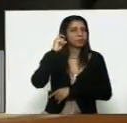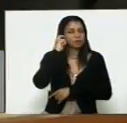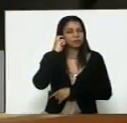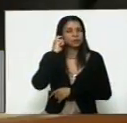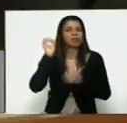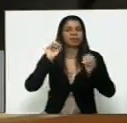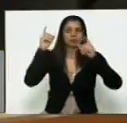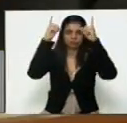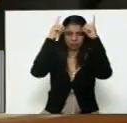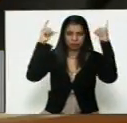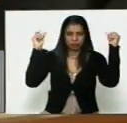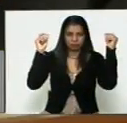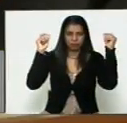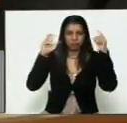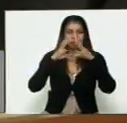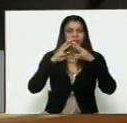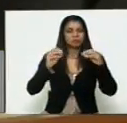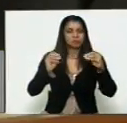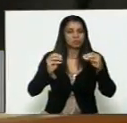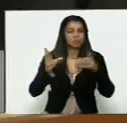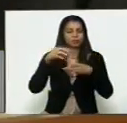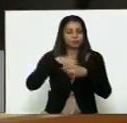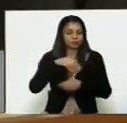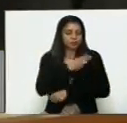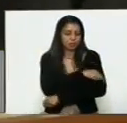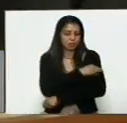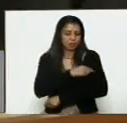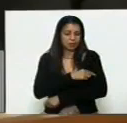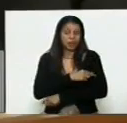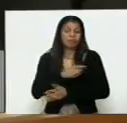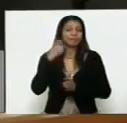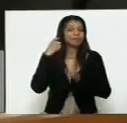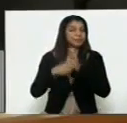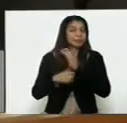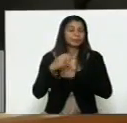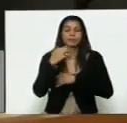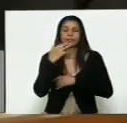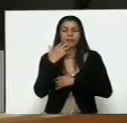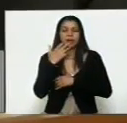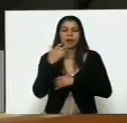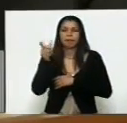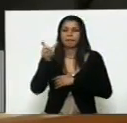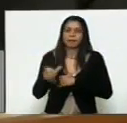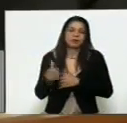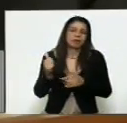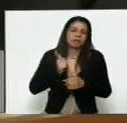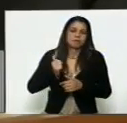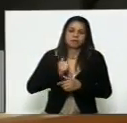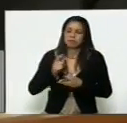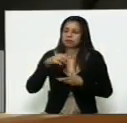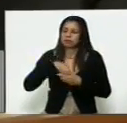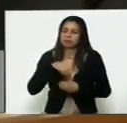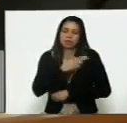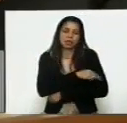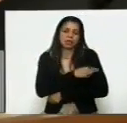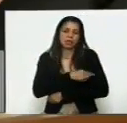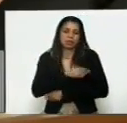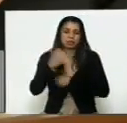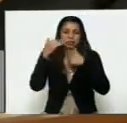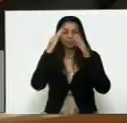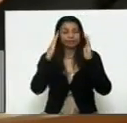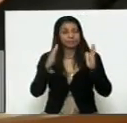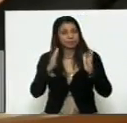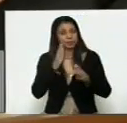el personal de salud y de centros de salud, así como a quien preste servicio en cualquier centro de